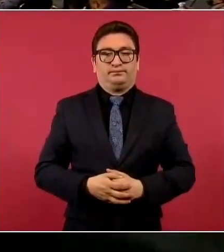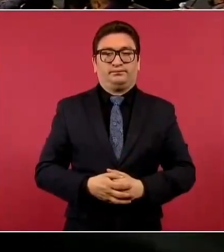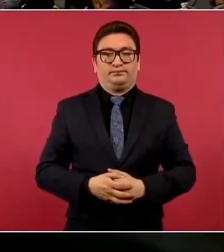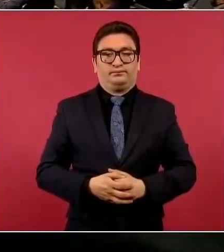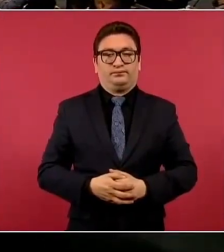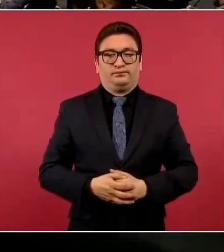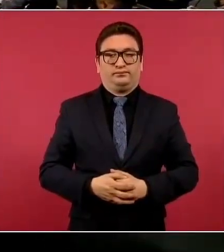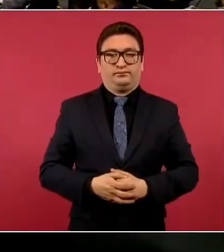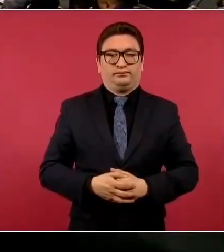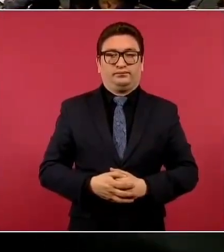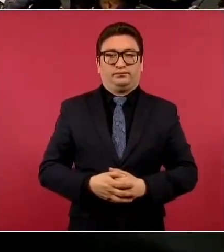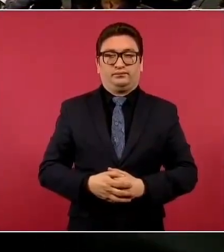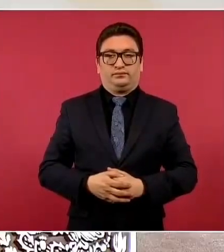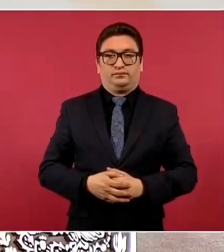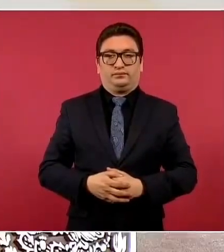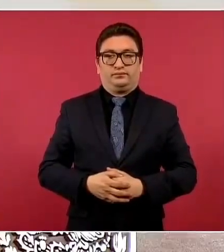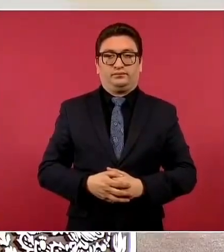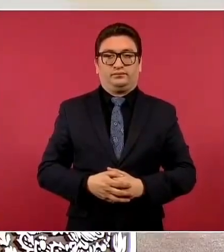combatido bastante